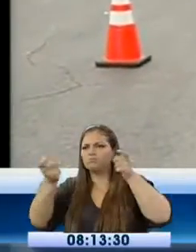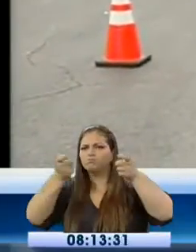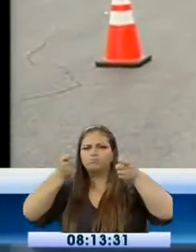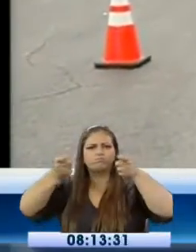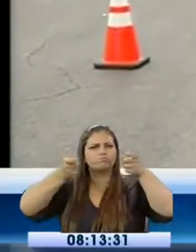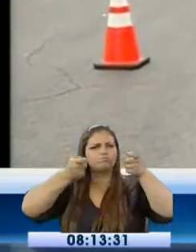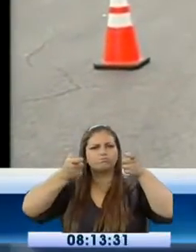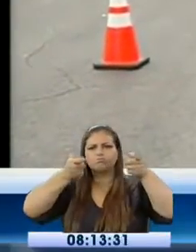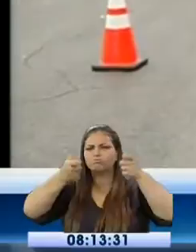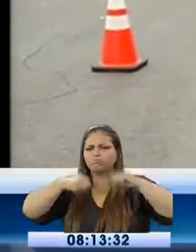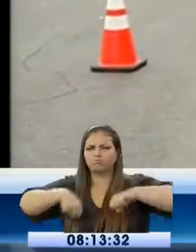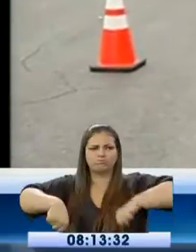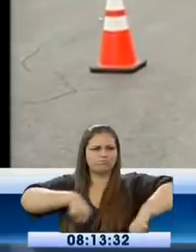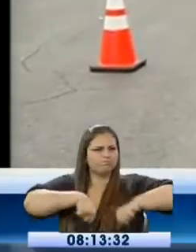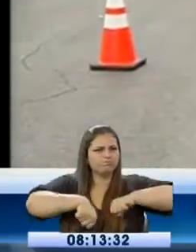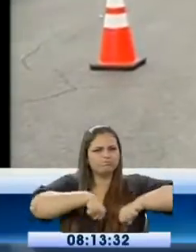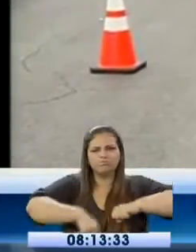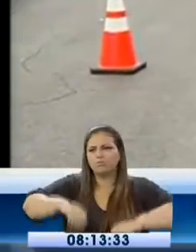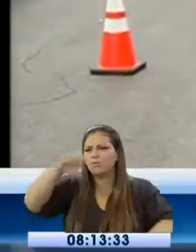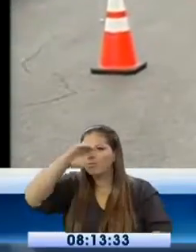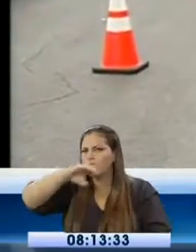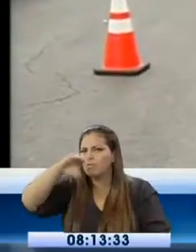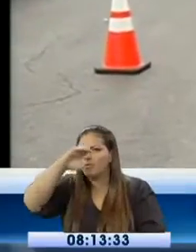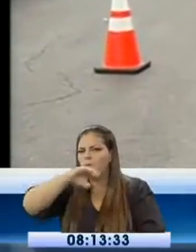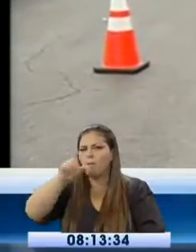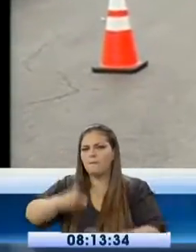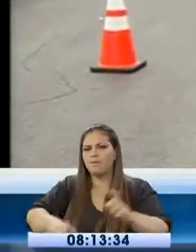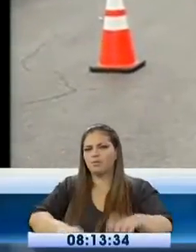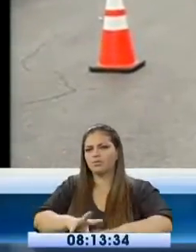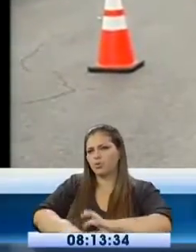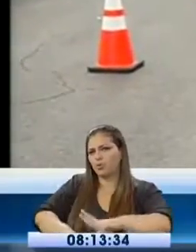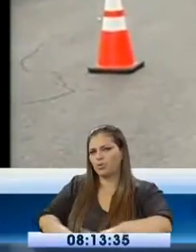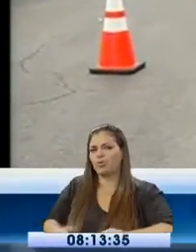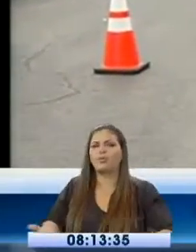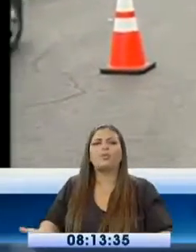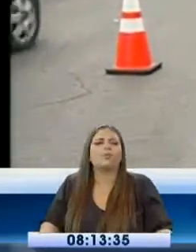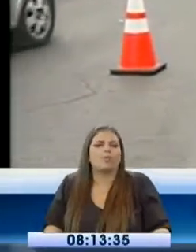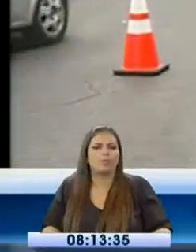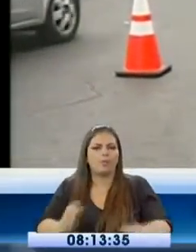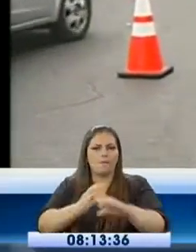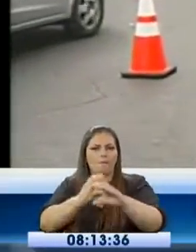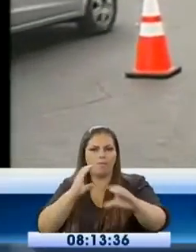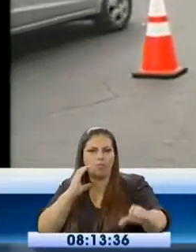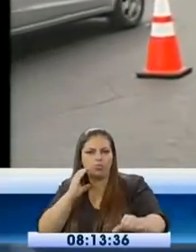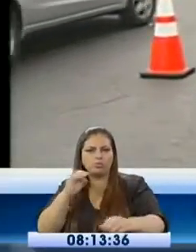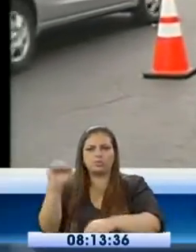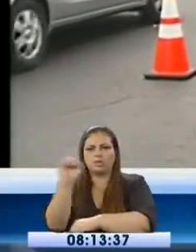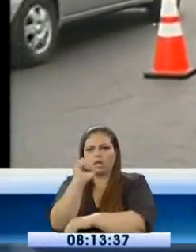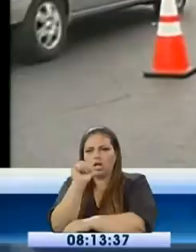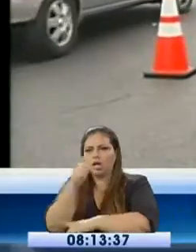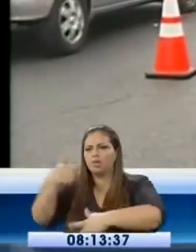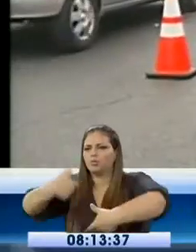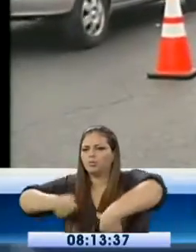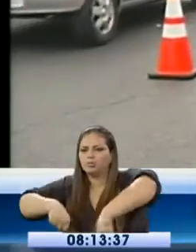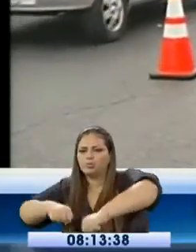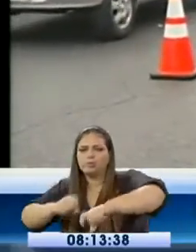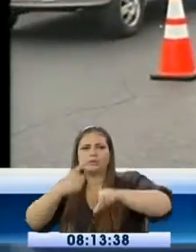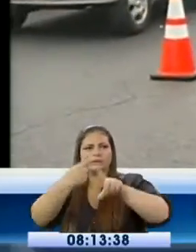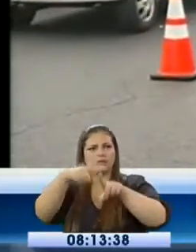solamente contra los, digamos, los vehículos, sino también transporte público, porque a estas horas de la mañana ha ocurrido todo tipo